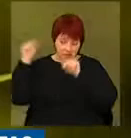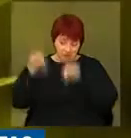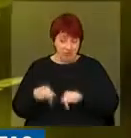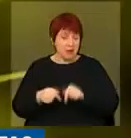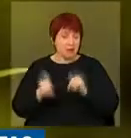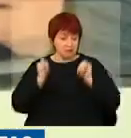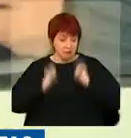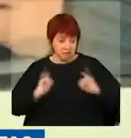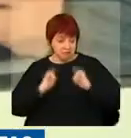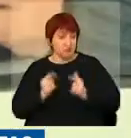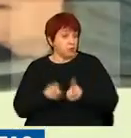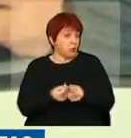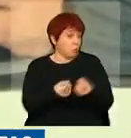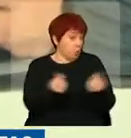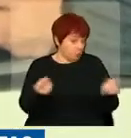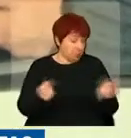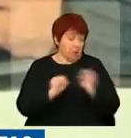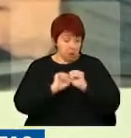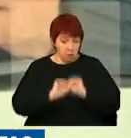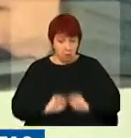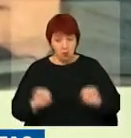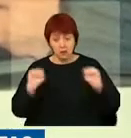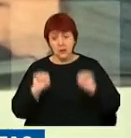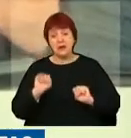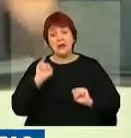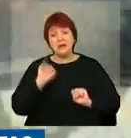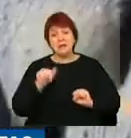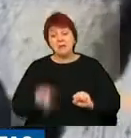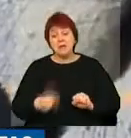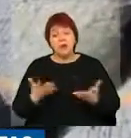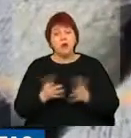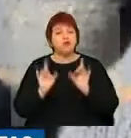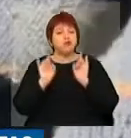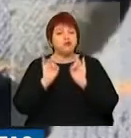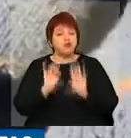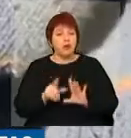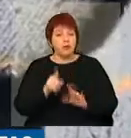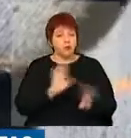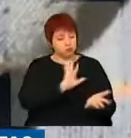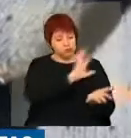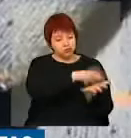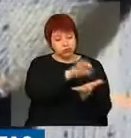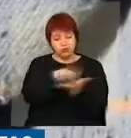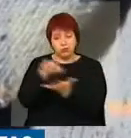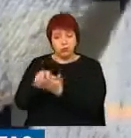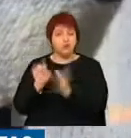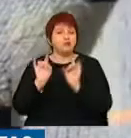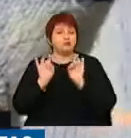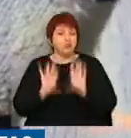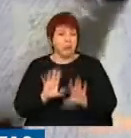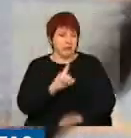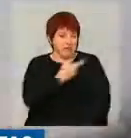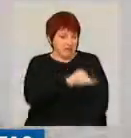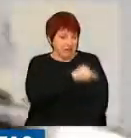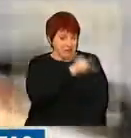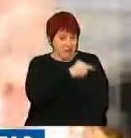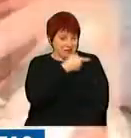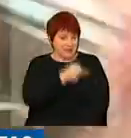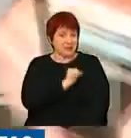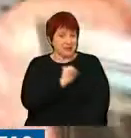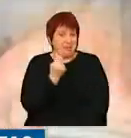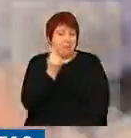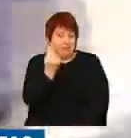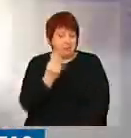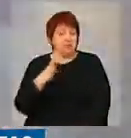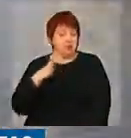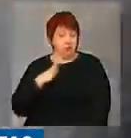De modo que la única vía de acceso eventual sería la compra en puntos de venta, que hasta ahora los únicos existentes y habilitados